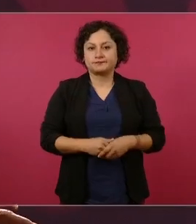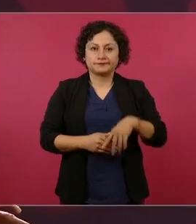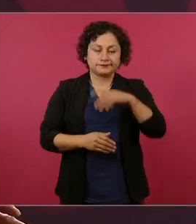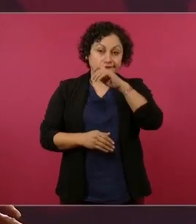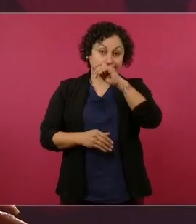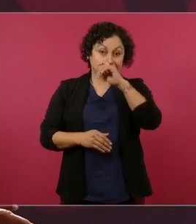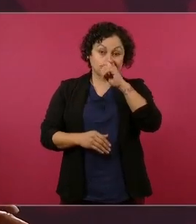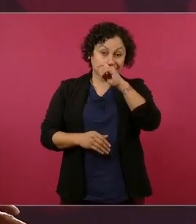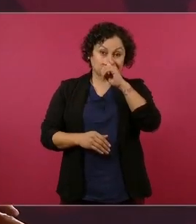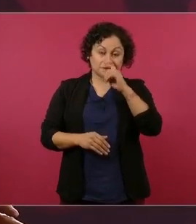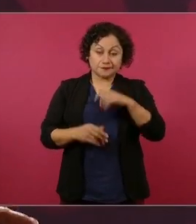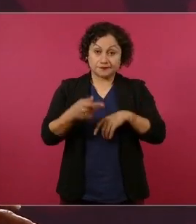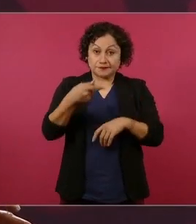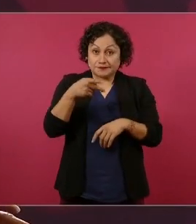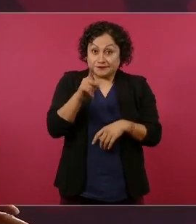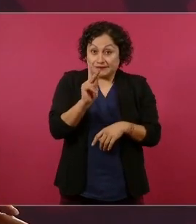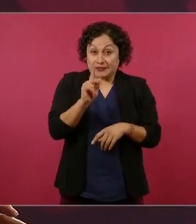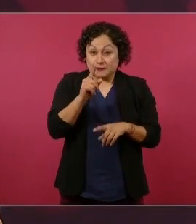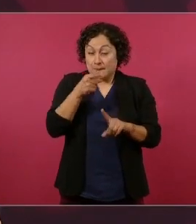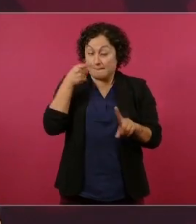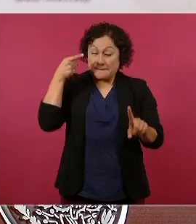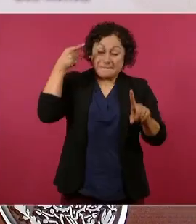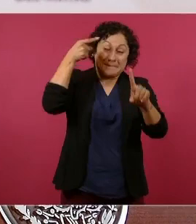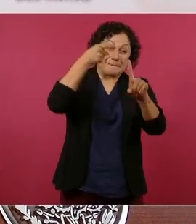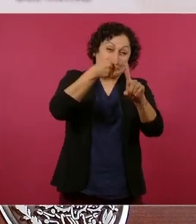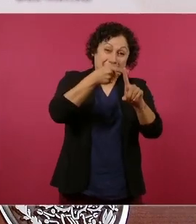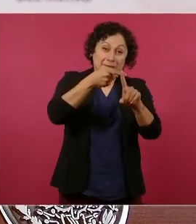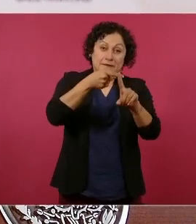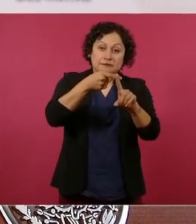pero lo más importante es encontrarlos.